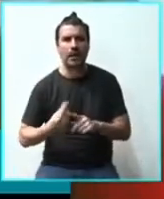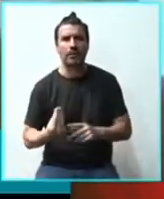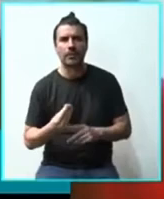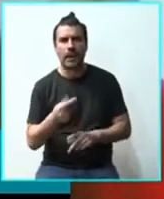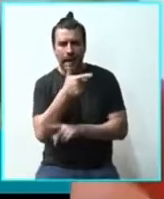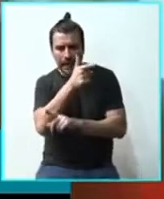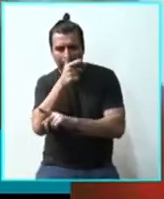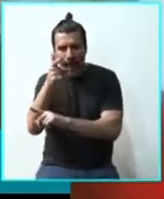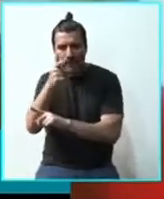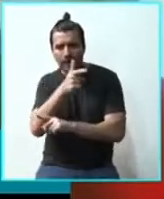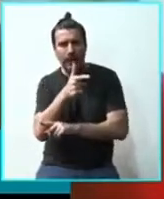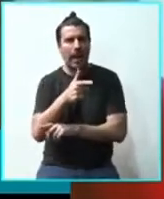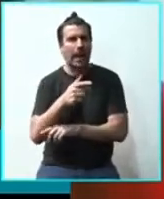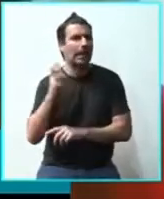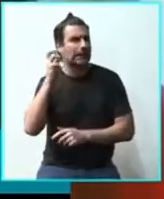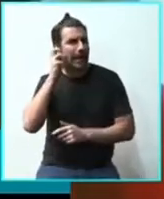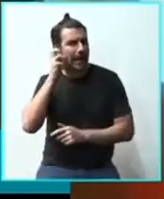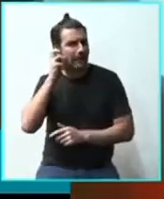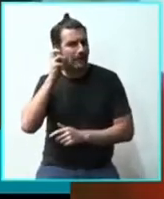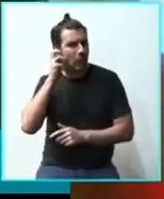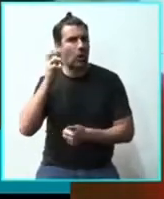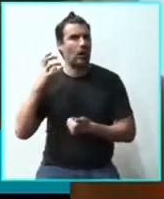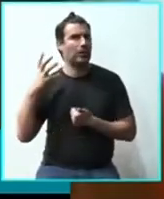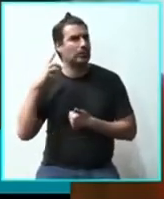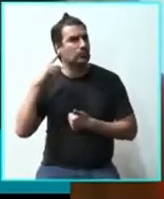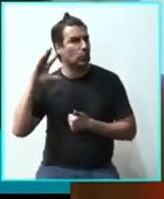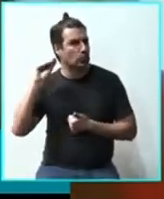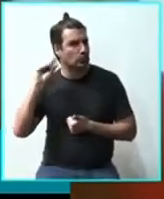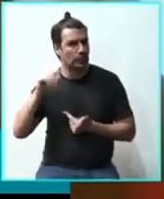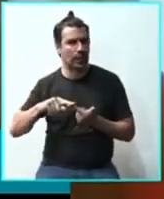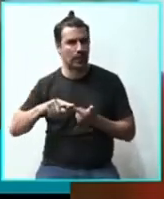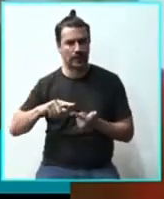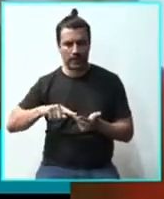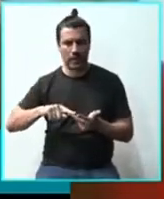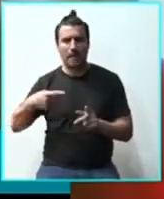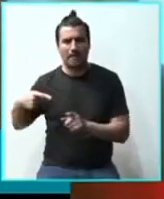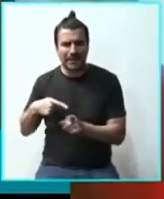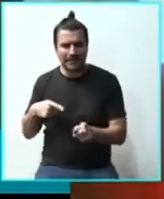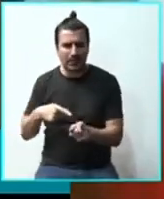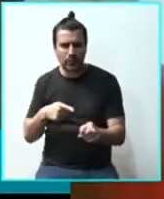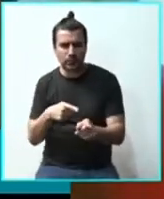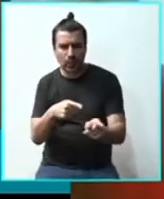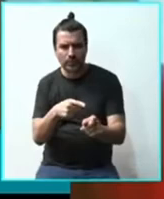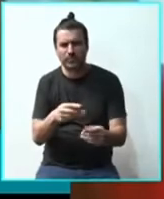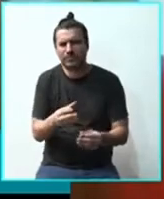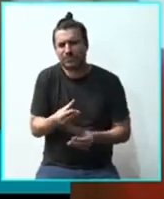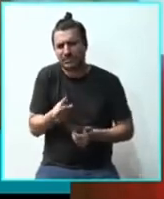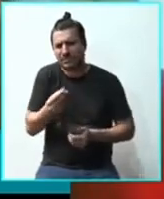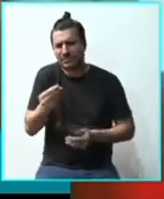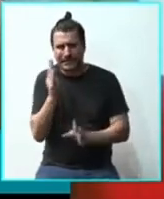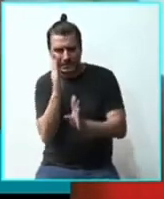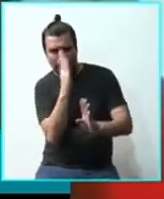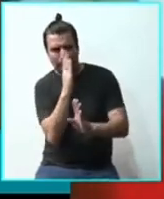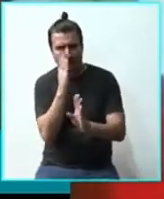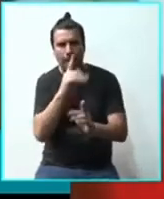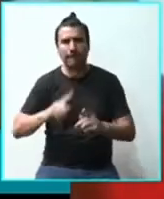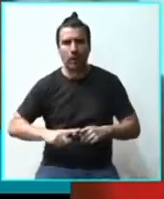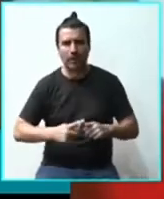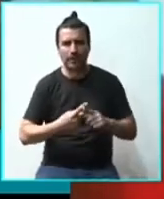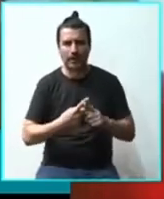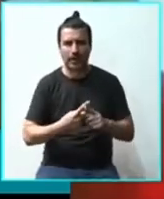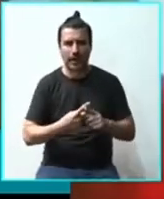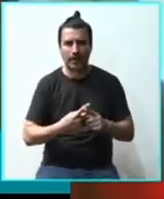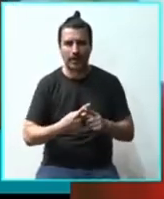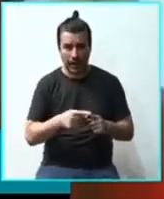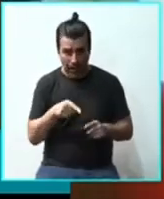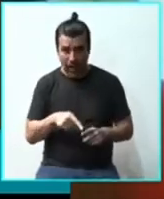intervenciones telefónicas, de persecuciones. Y no por eso vamos a decir que a partir de mañana la justicia no puede intervenir más